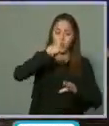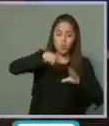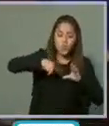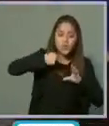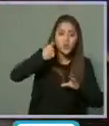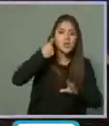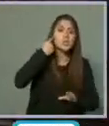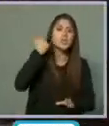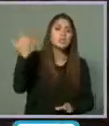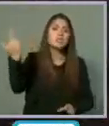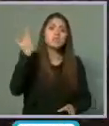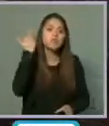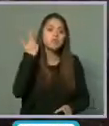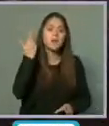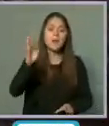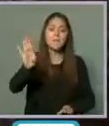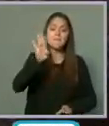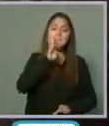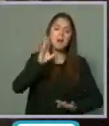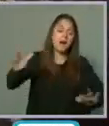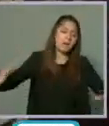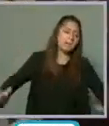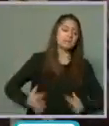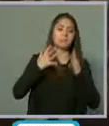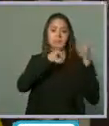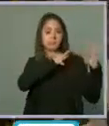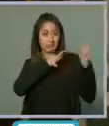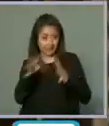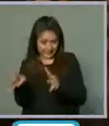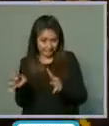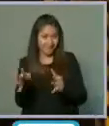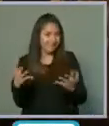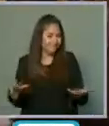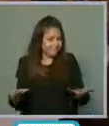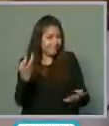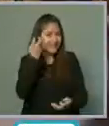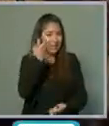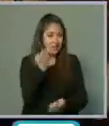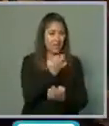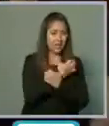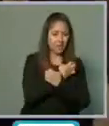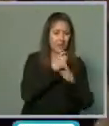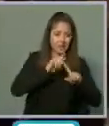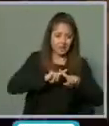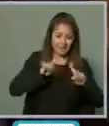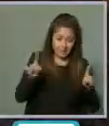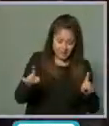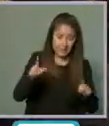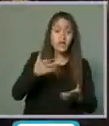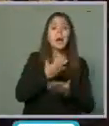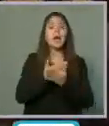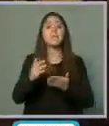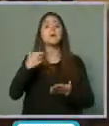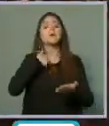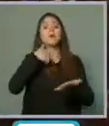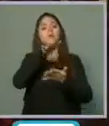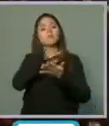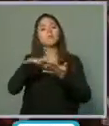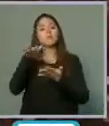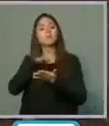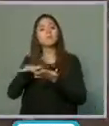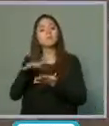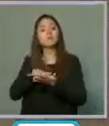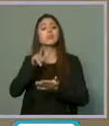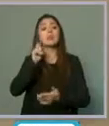chancla desde la cocina. cuando ¿no? haces eso. Sí, entonces son unas cuestiones muy interesantes. Leía un informe muy curioso que decía que las